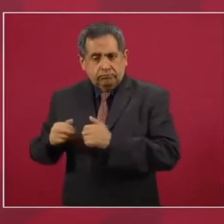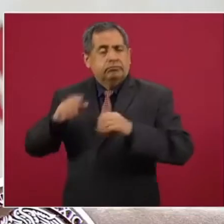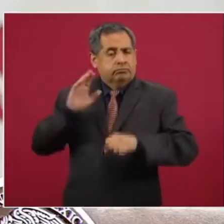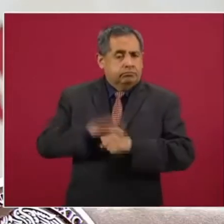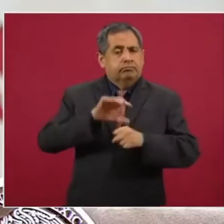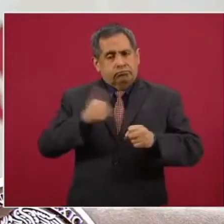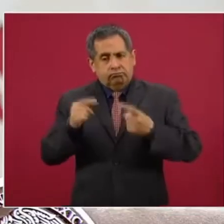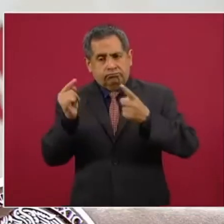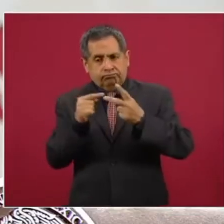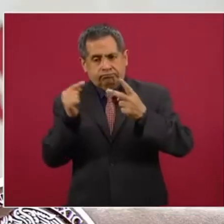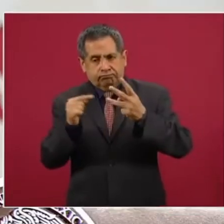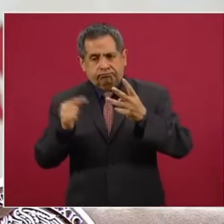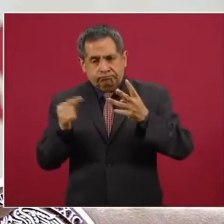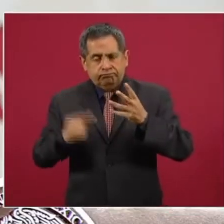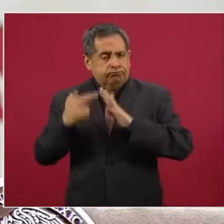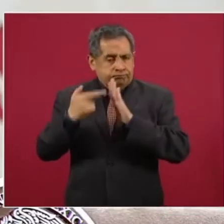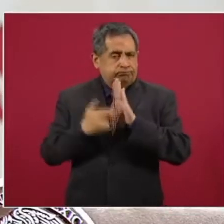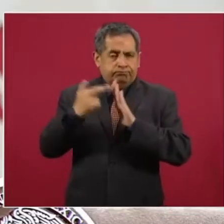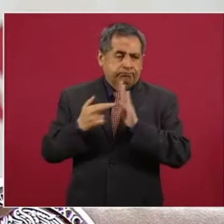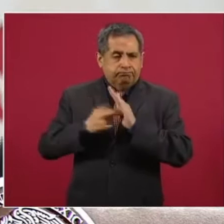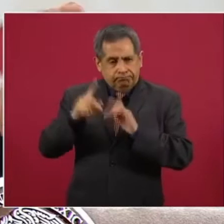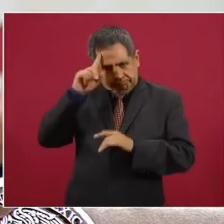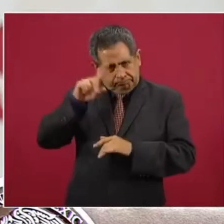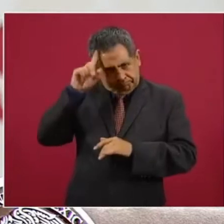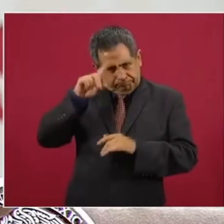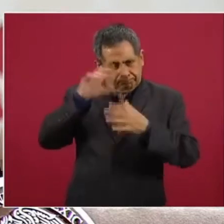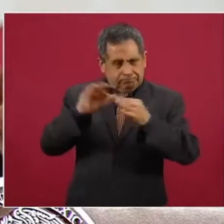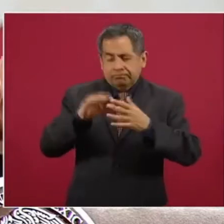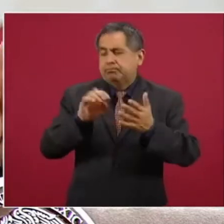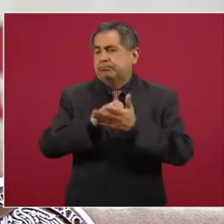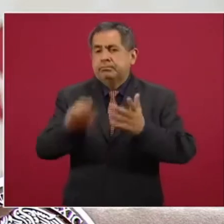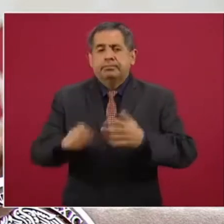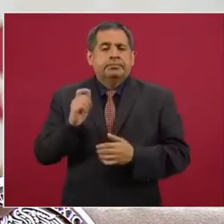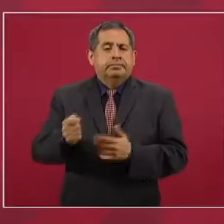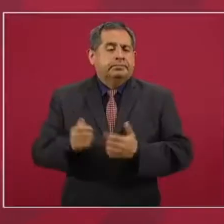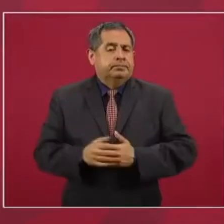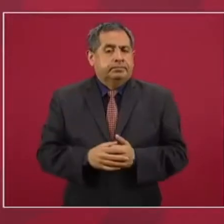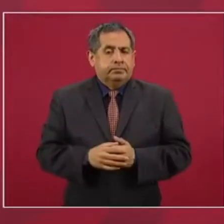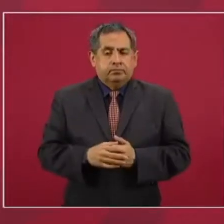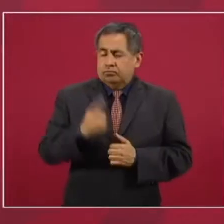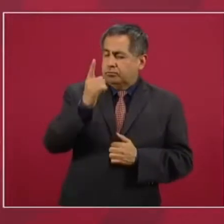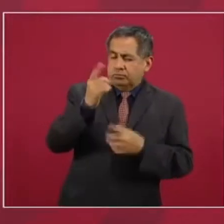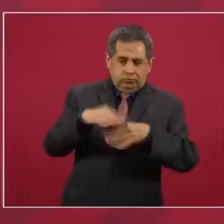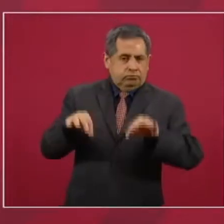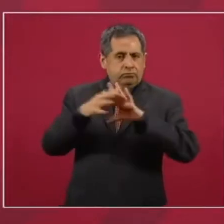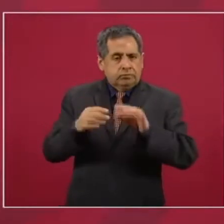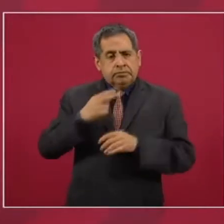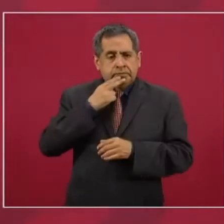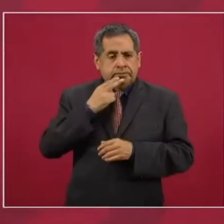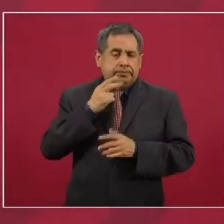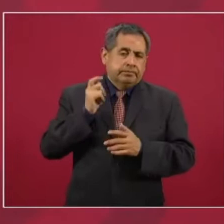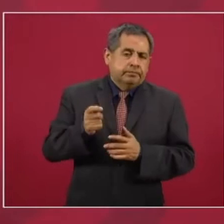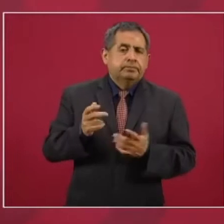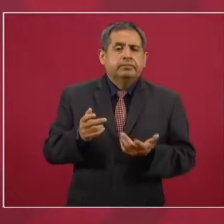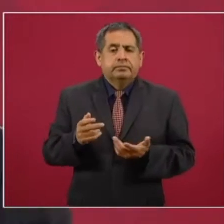que hemos detallado repetidamente, una de uso local que tiene importancia, pero también sus